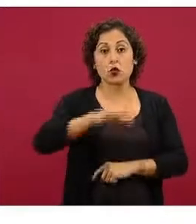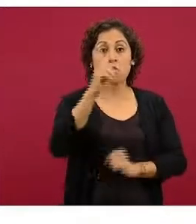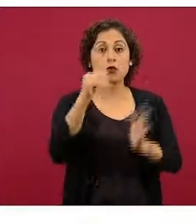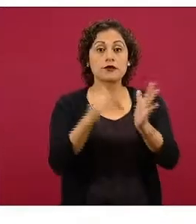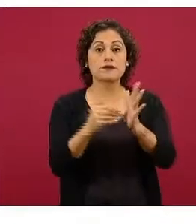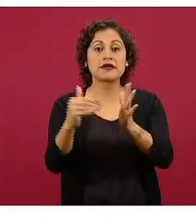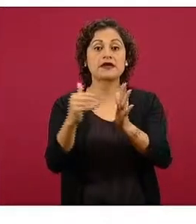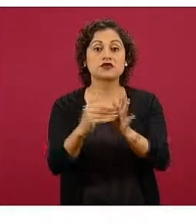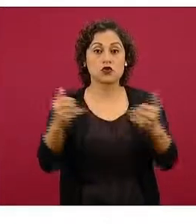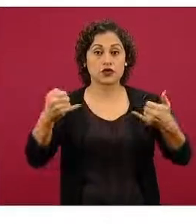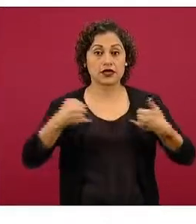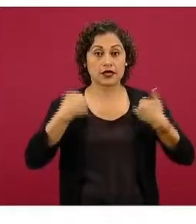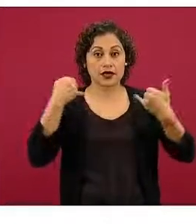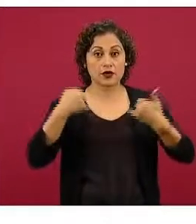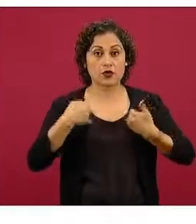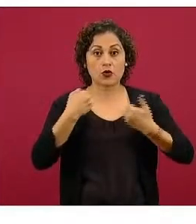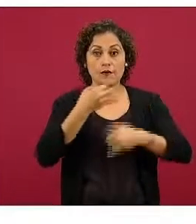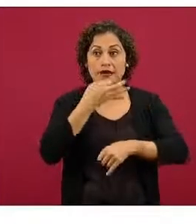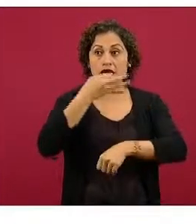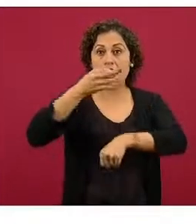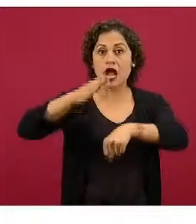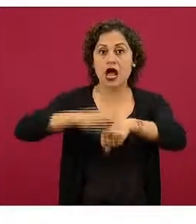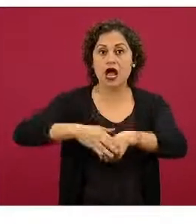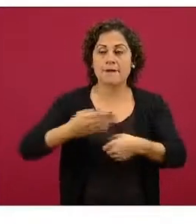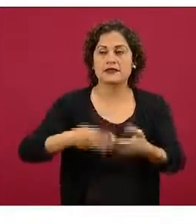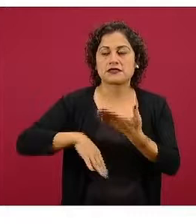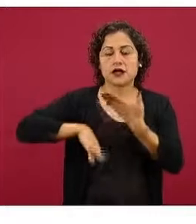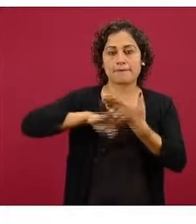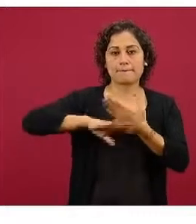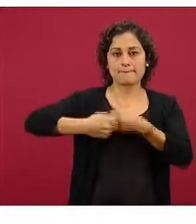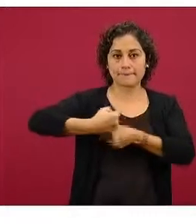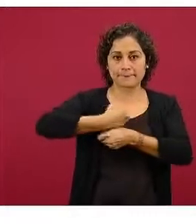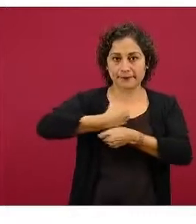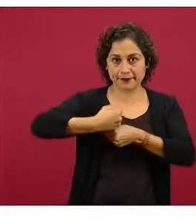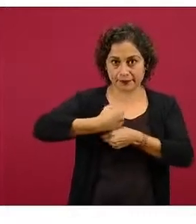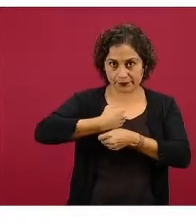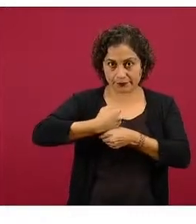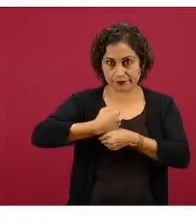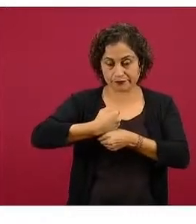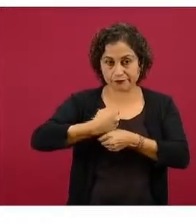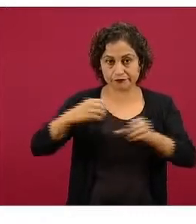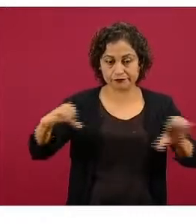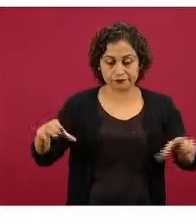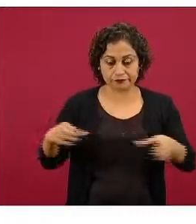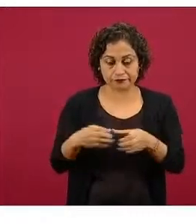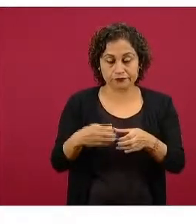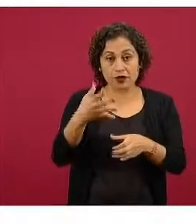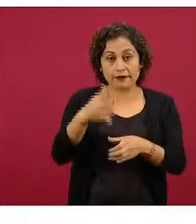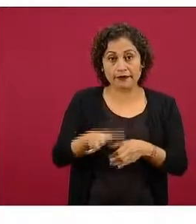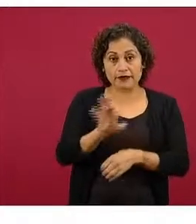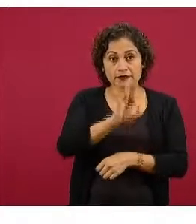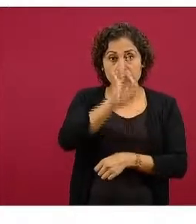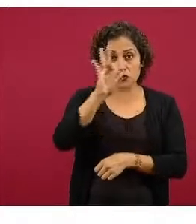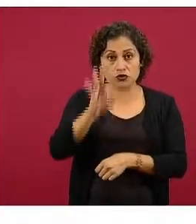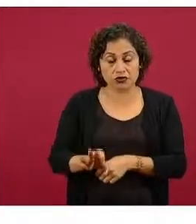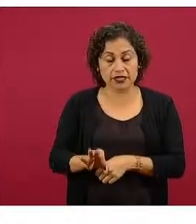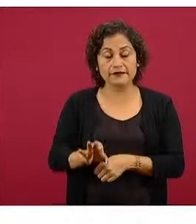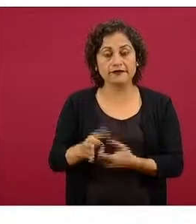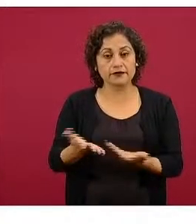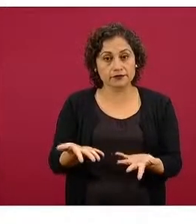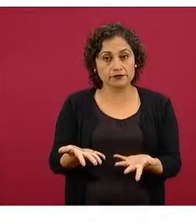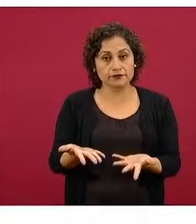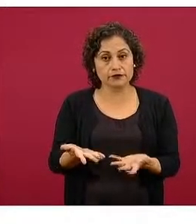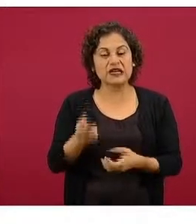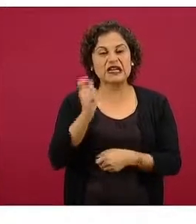que reportaron daños a su salud por violencia. Solo el 10%, solo 1 de cada